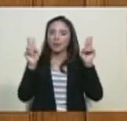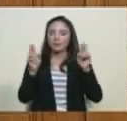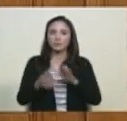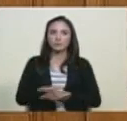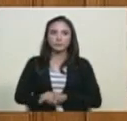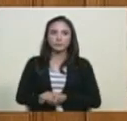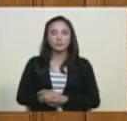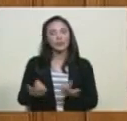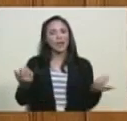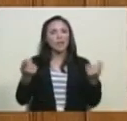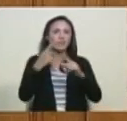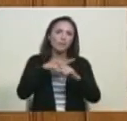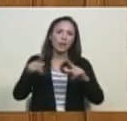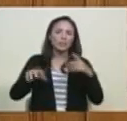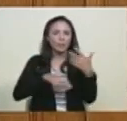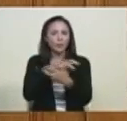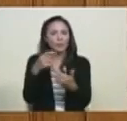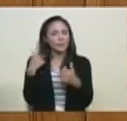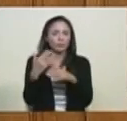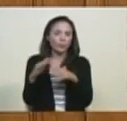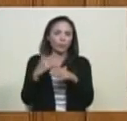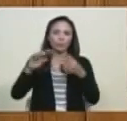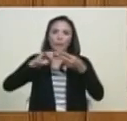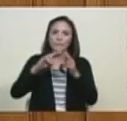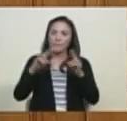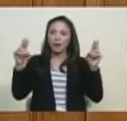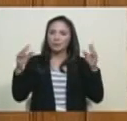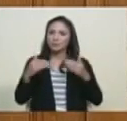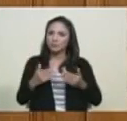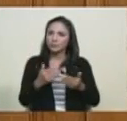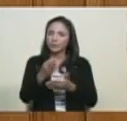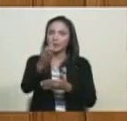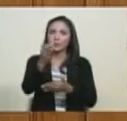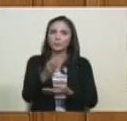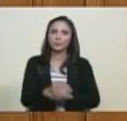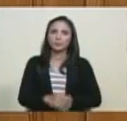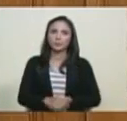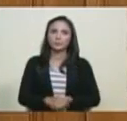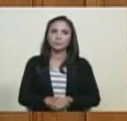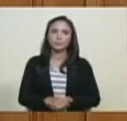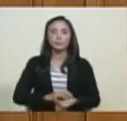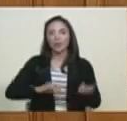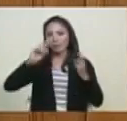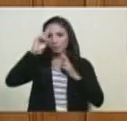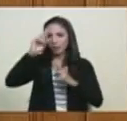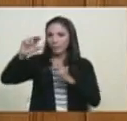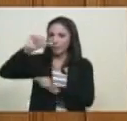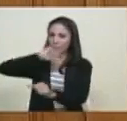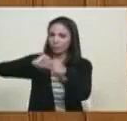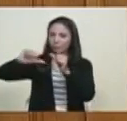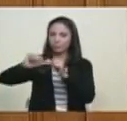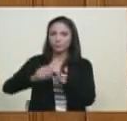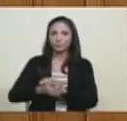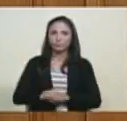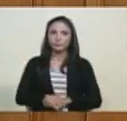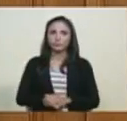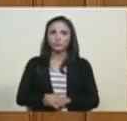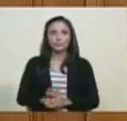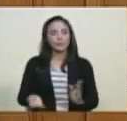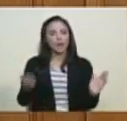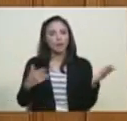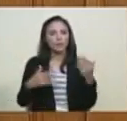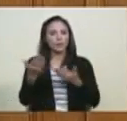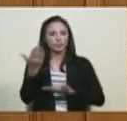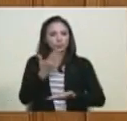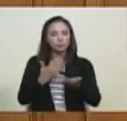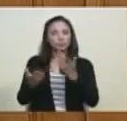las diferencias, dificultades que tengamos, pero en paz, siempre en paz. Siempre en paz, con respeto entre nosotros. Más allá de la palabra,